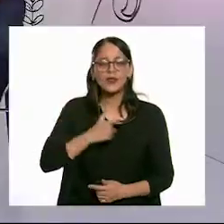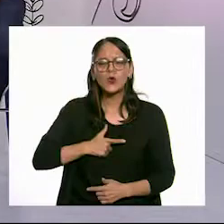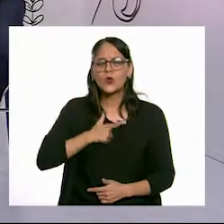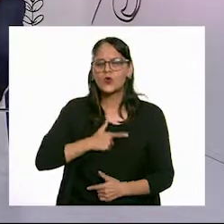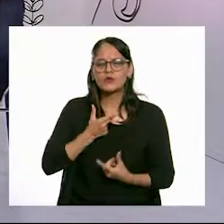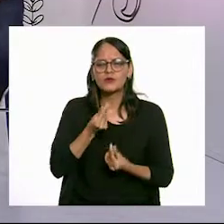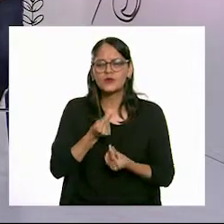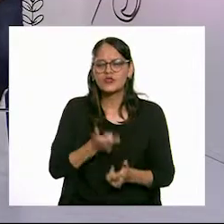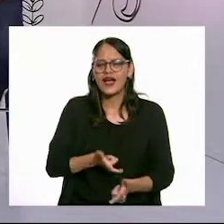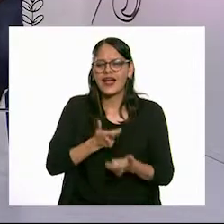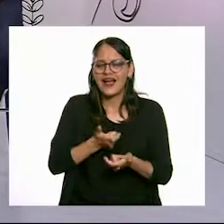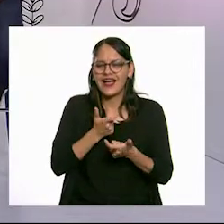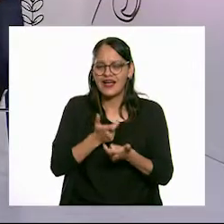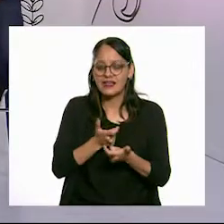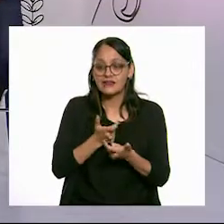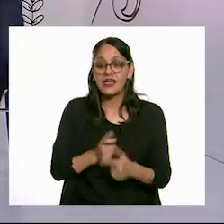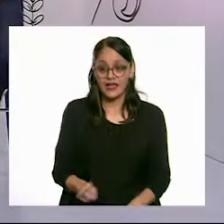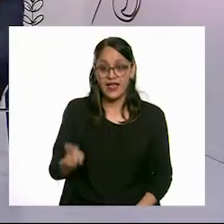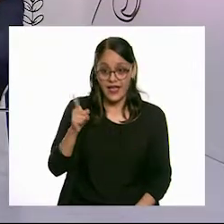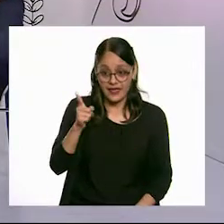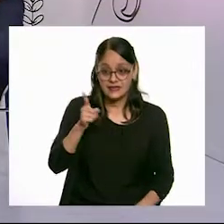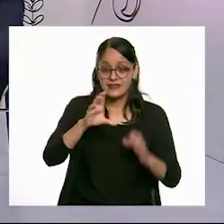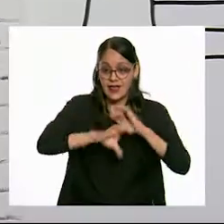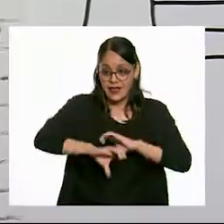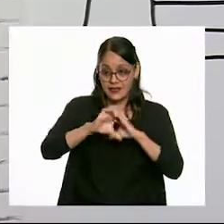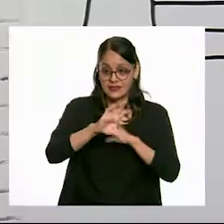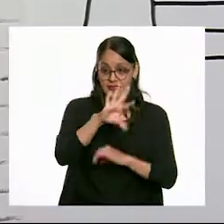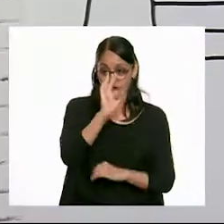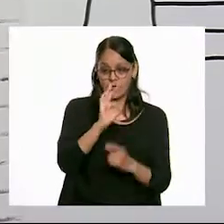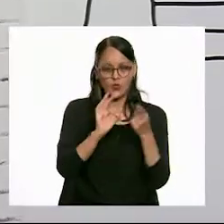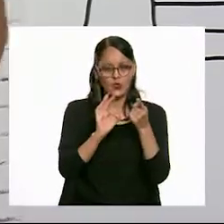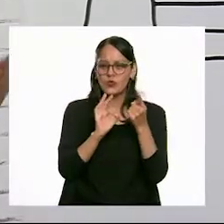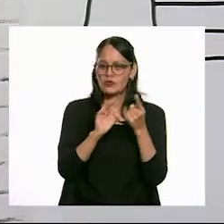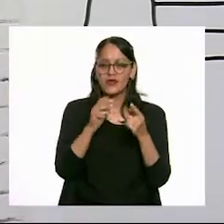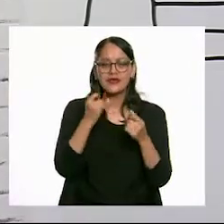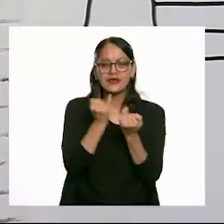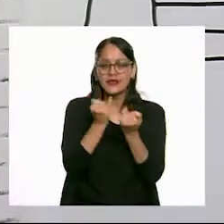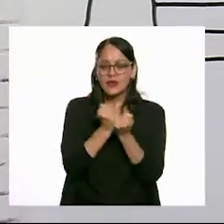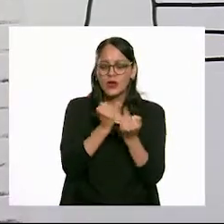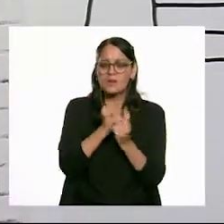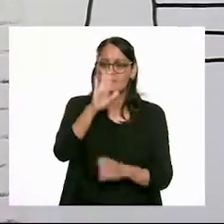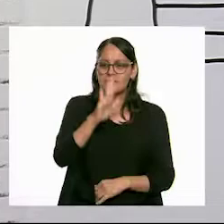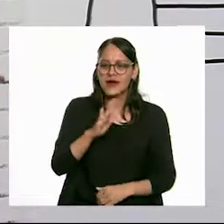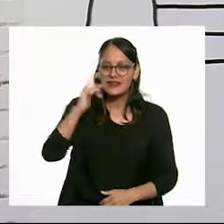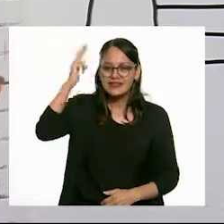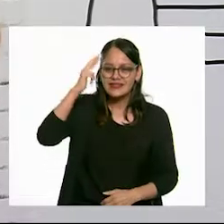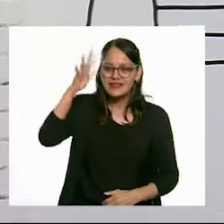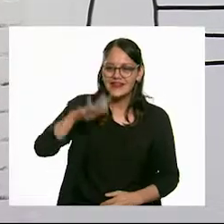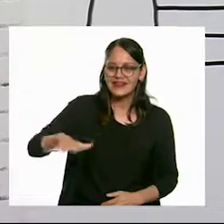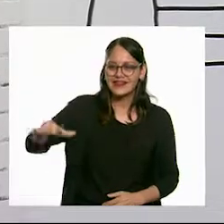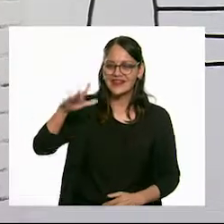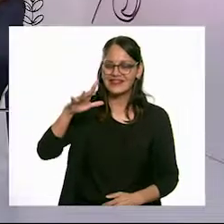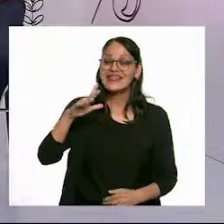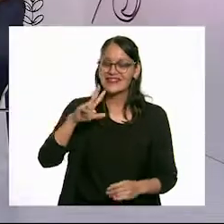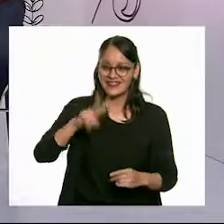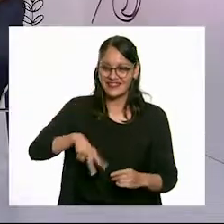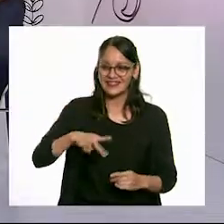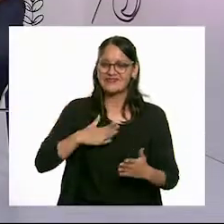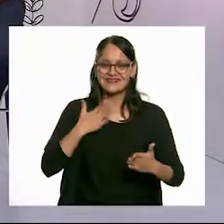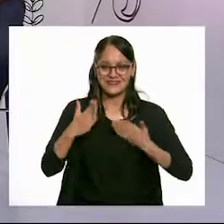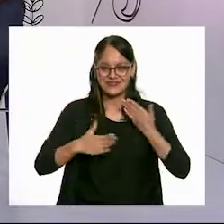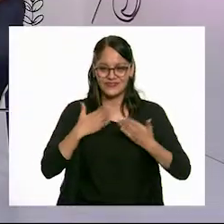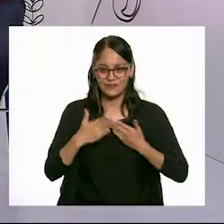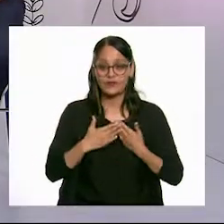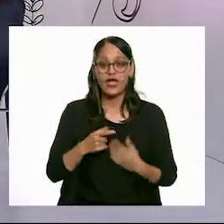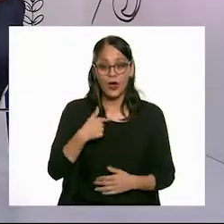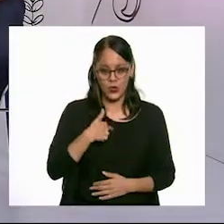Y Las Bodas de Fígaro es una de ellas, ajá, en la cual es una serie de enredos de la corte divertidísimos. Y justo hay un aria